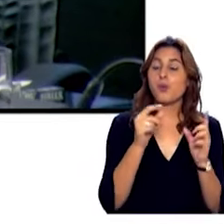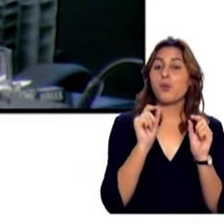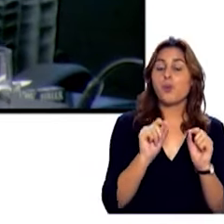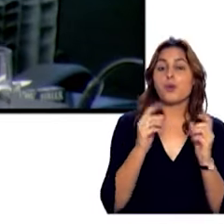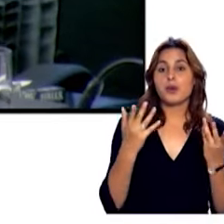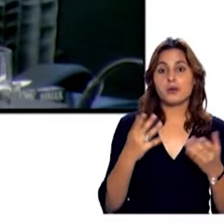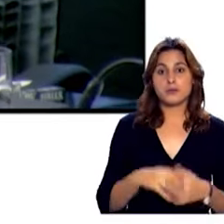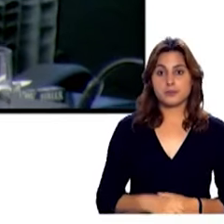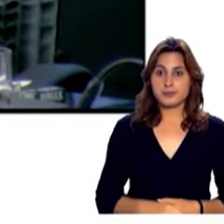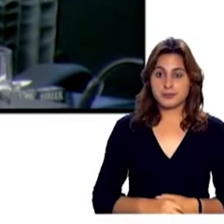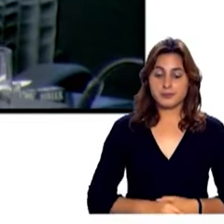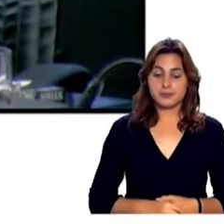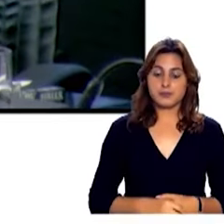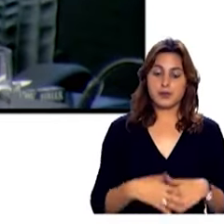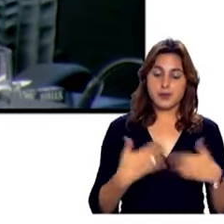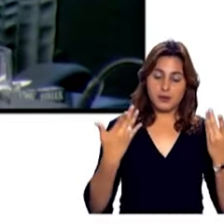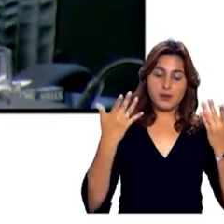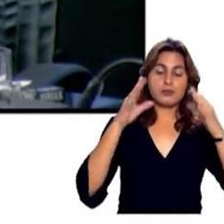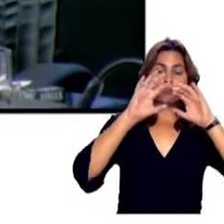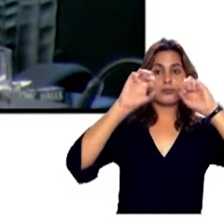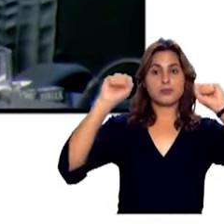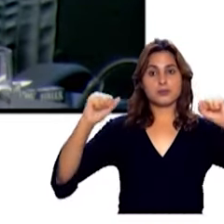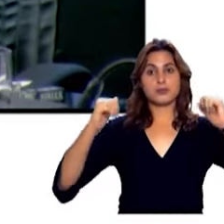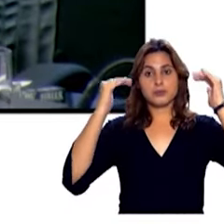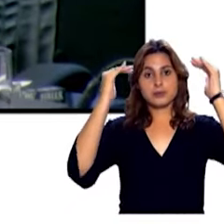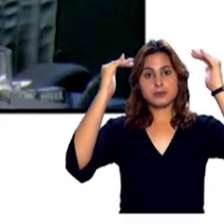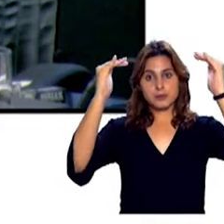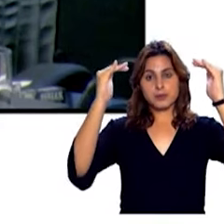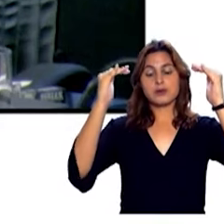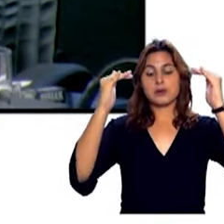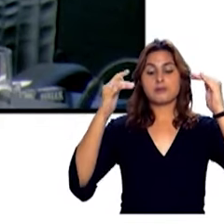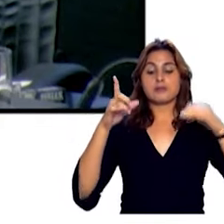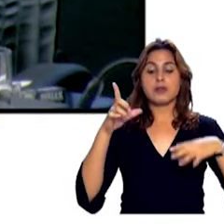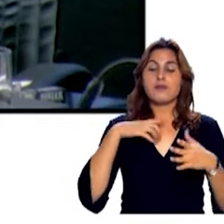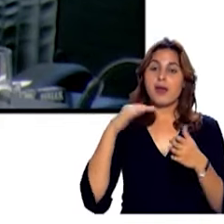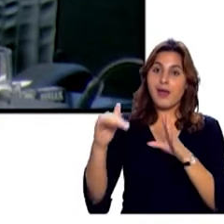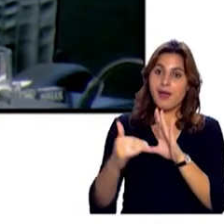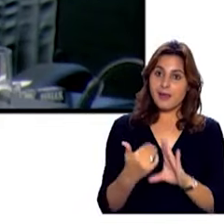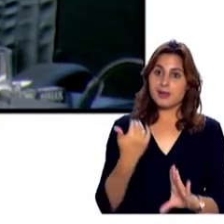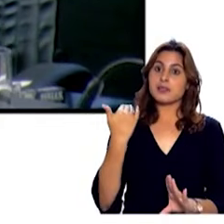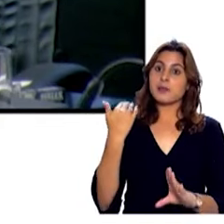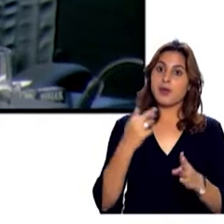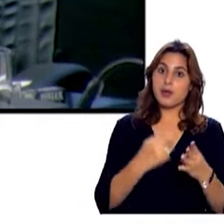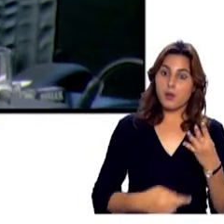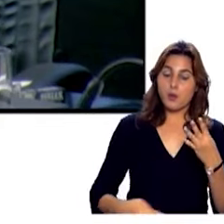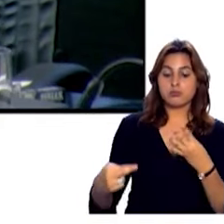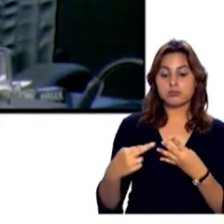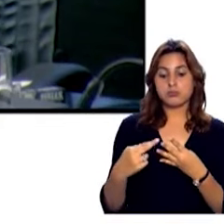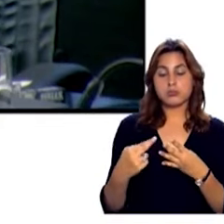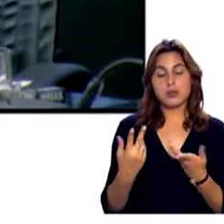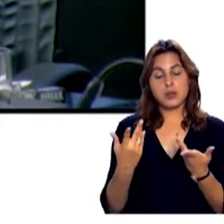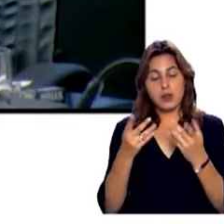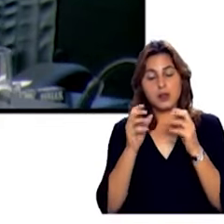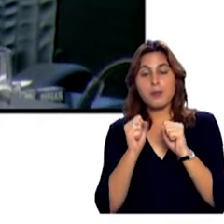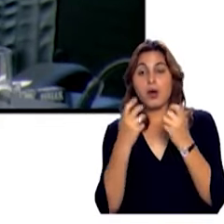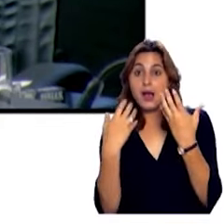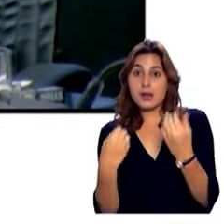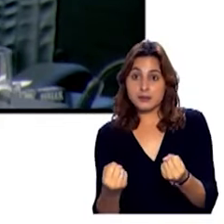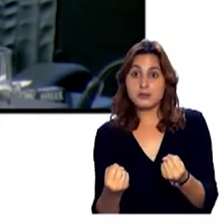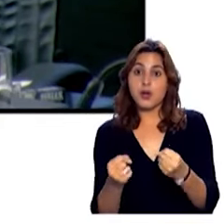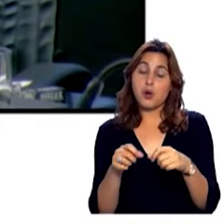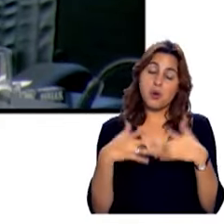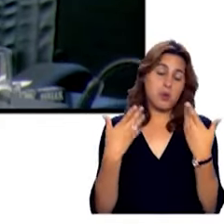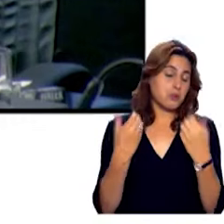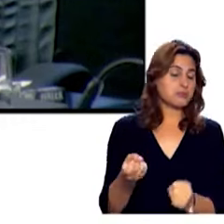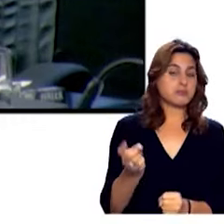provincial Cuando recibe recurso puede inadmitir el recurso si se siguientes circunci en primer lugar si alegan un motivo